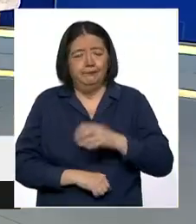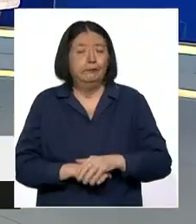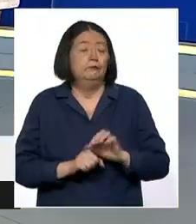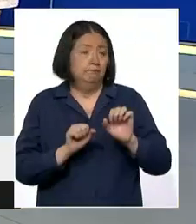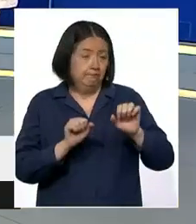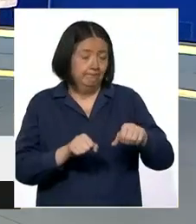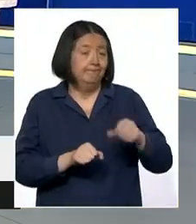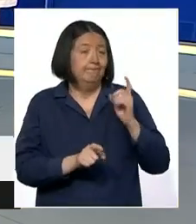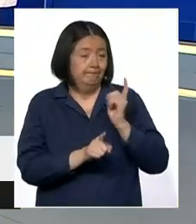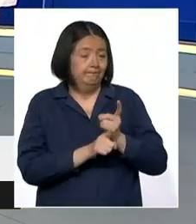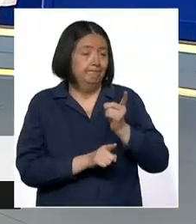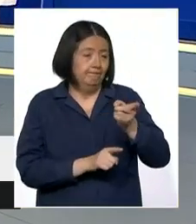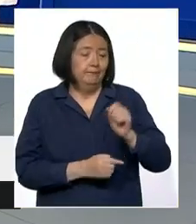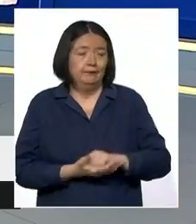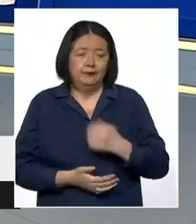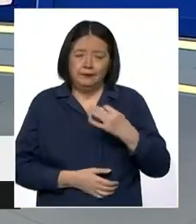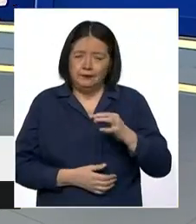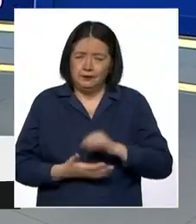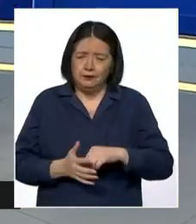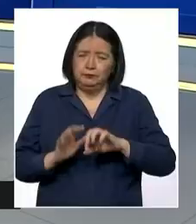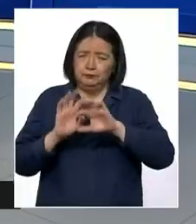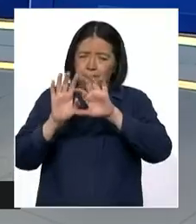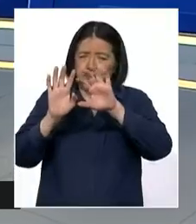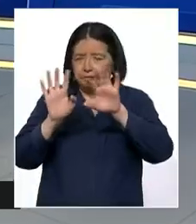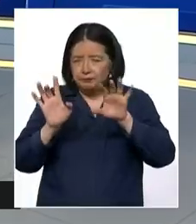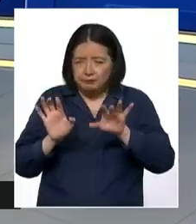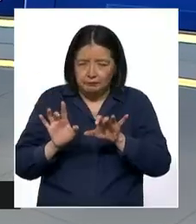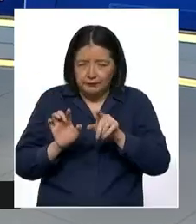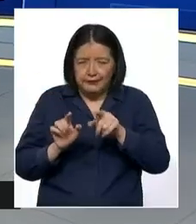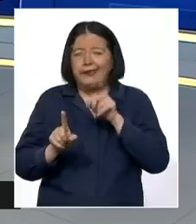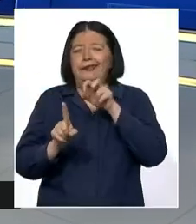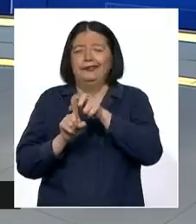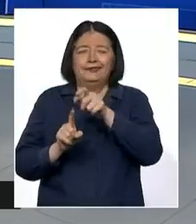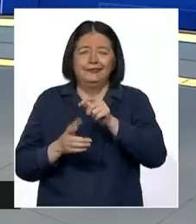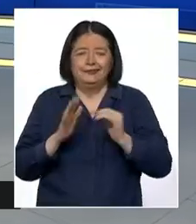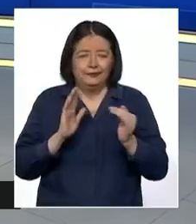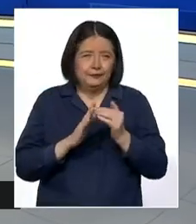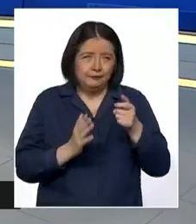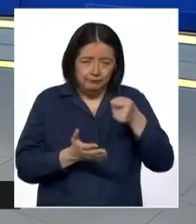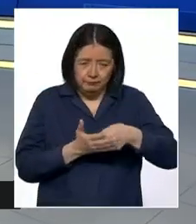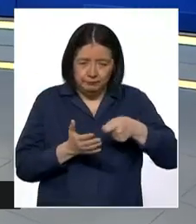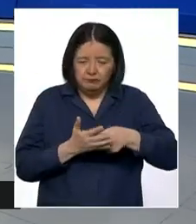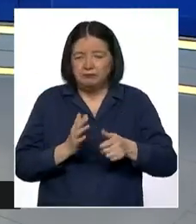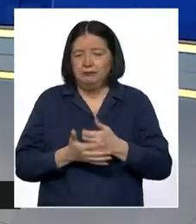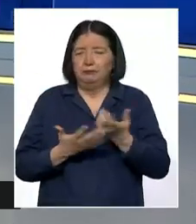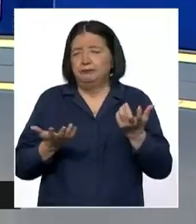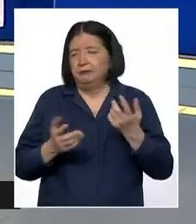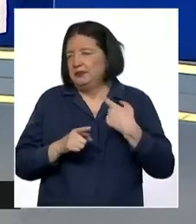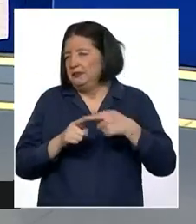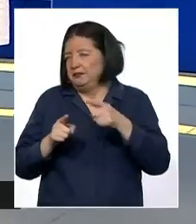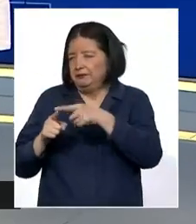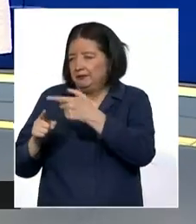supuesto, Calú, siempre hay estas páginas donde sabemos cuáles son los lugares, las casas que se alquilan para eventos de